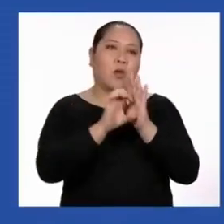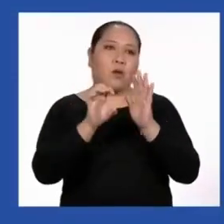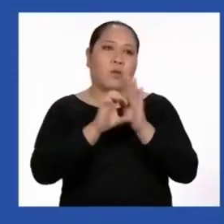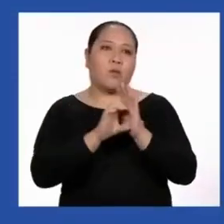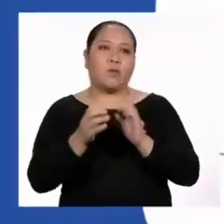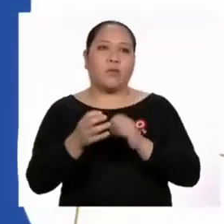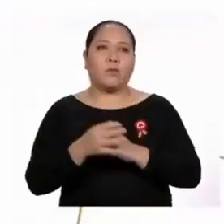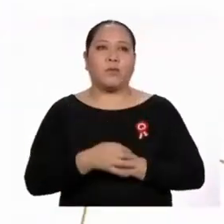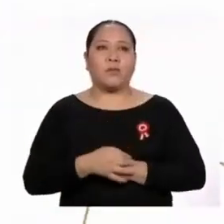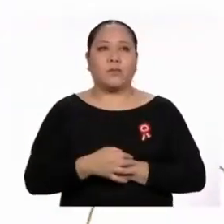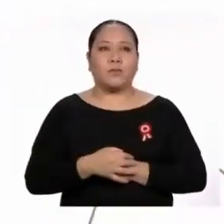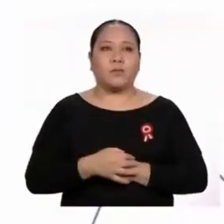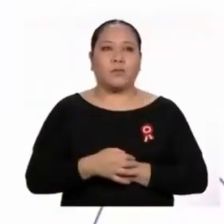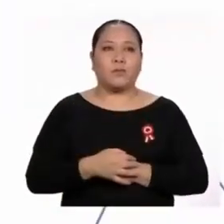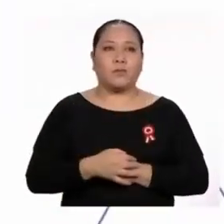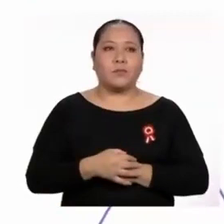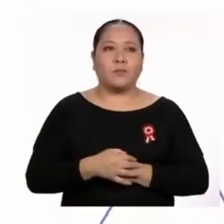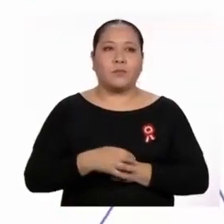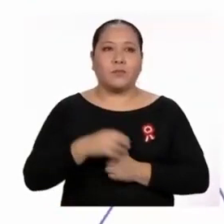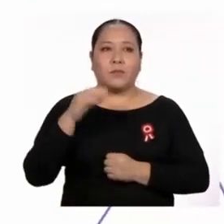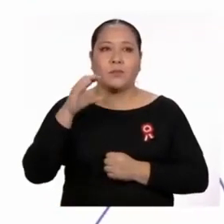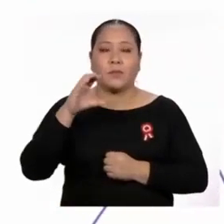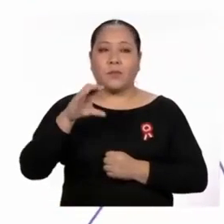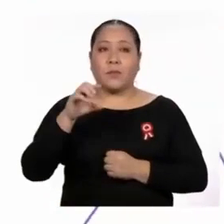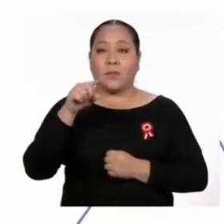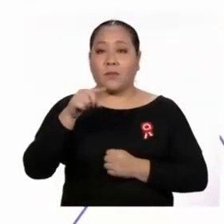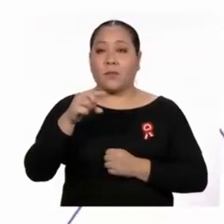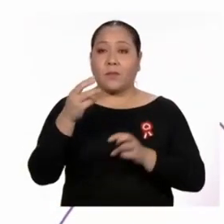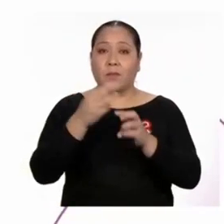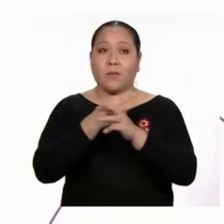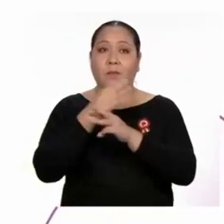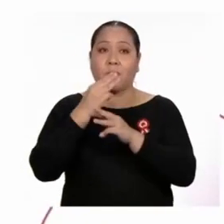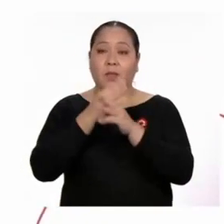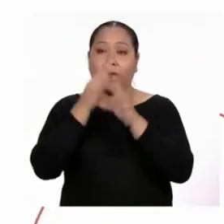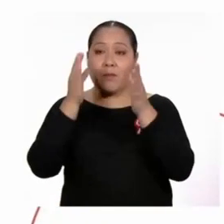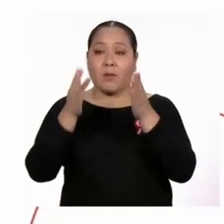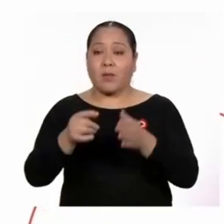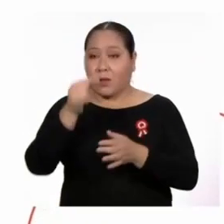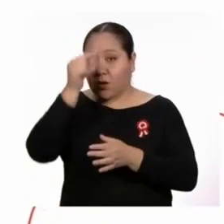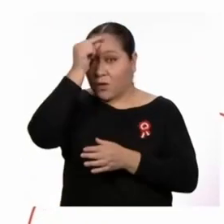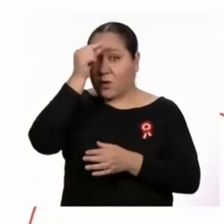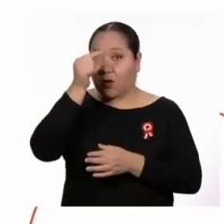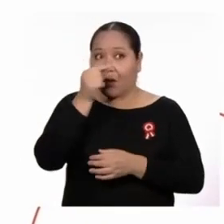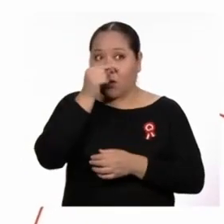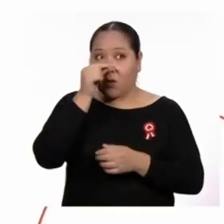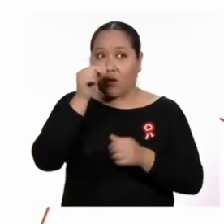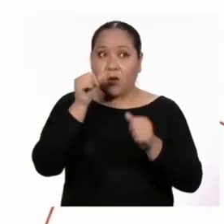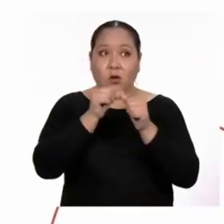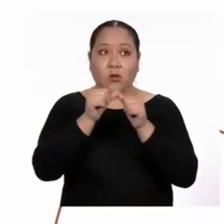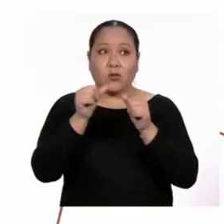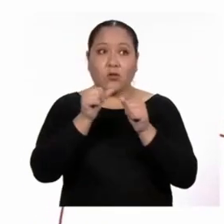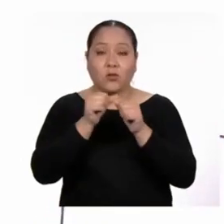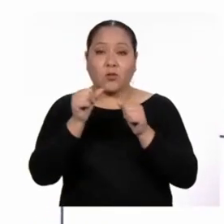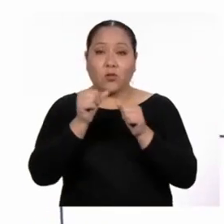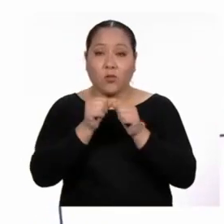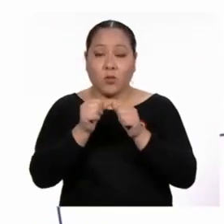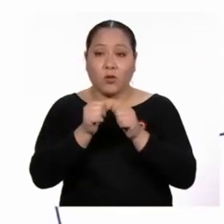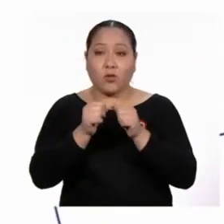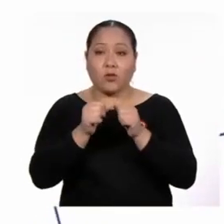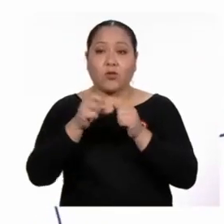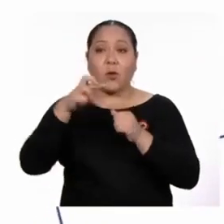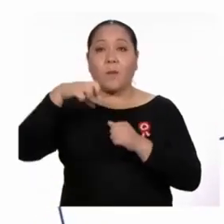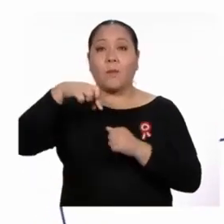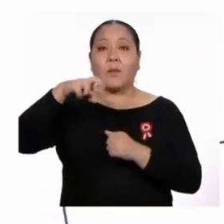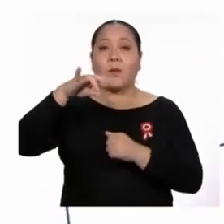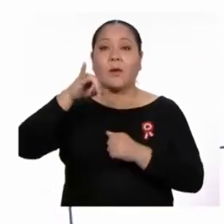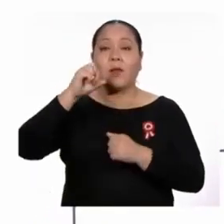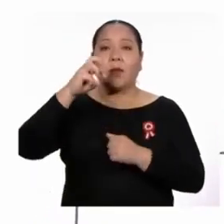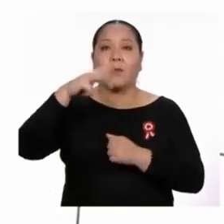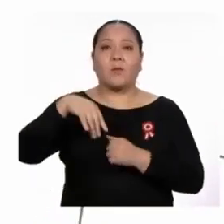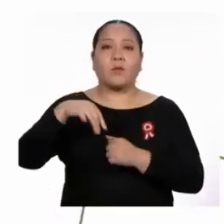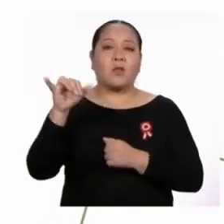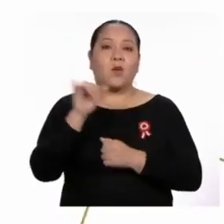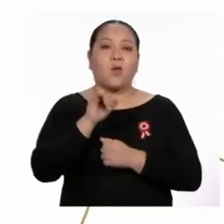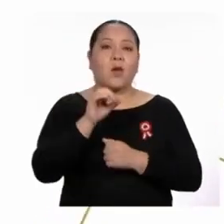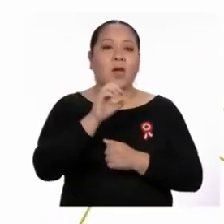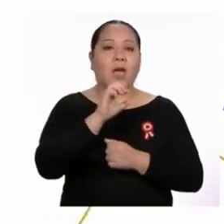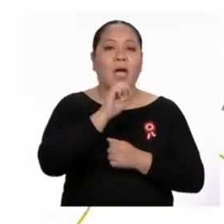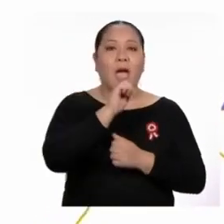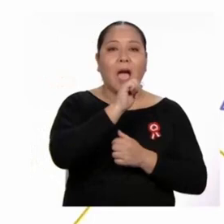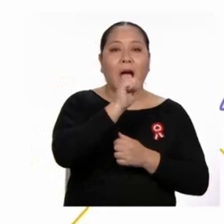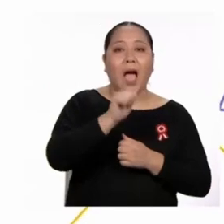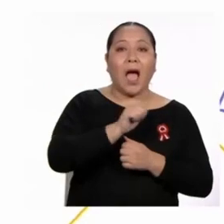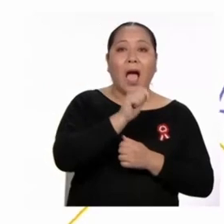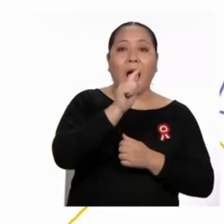Euclides, un matemático griego. Los números primos eran a la matemática como los átomos a la